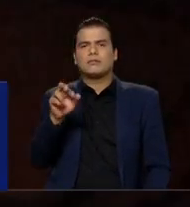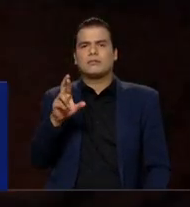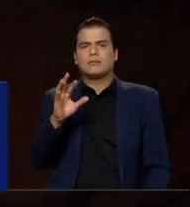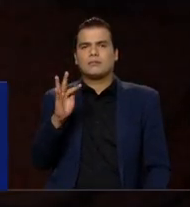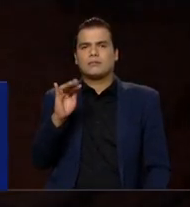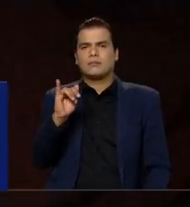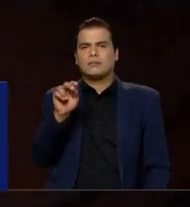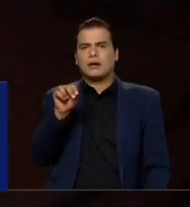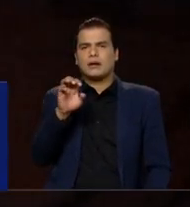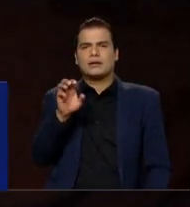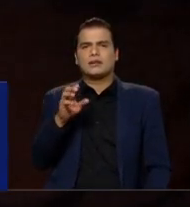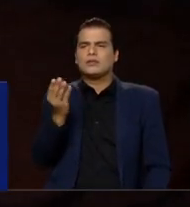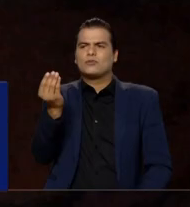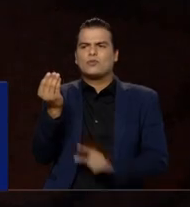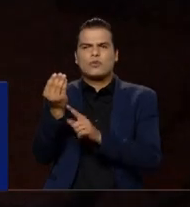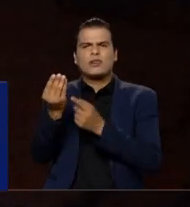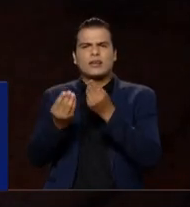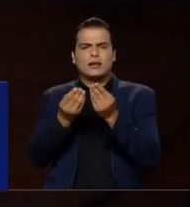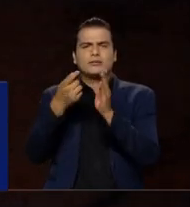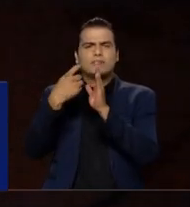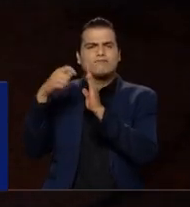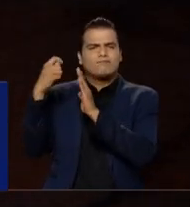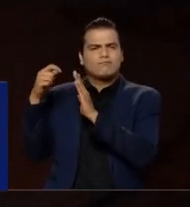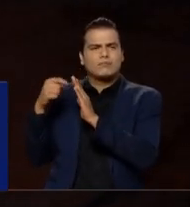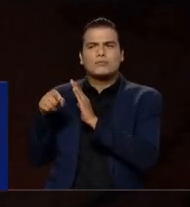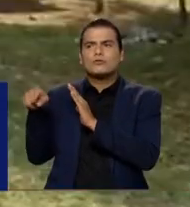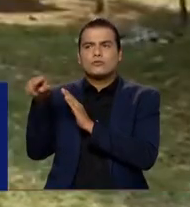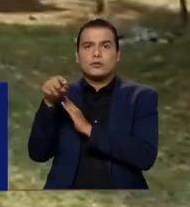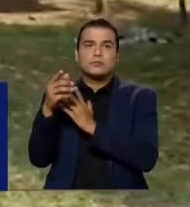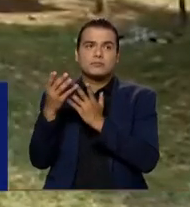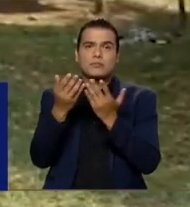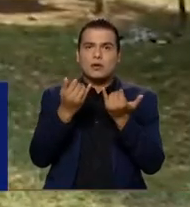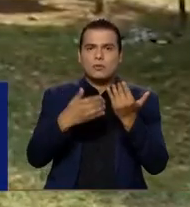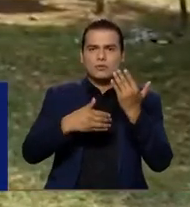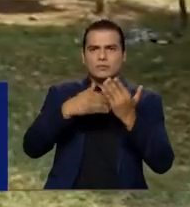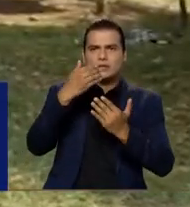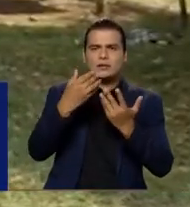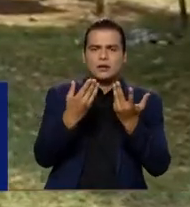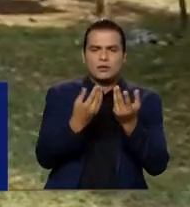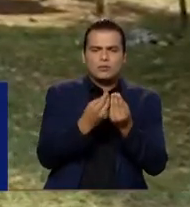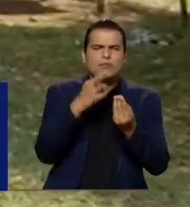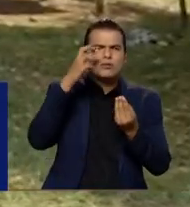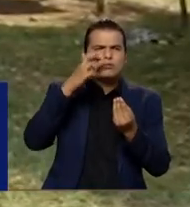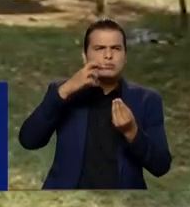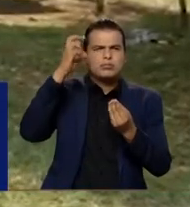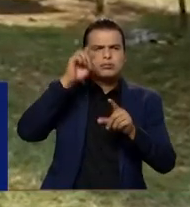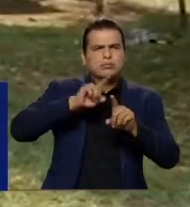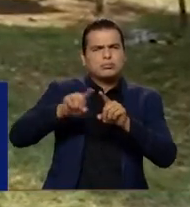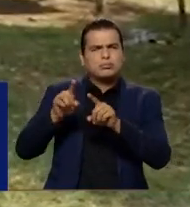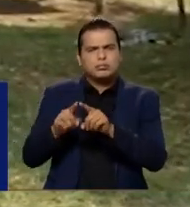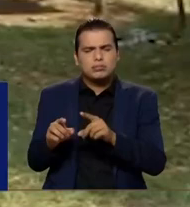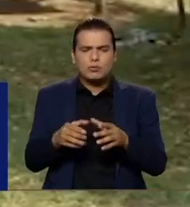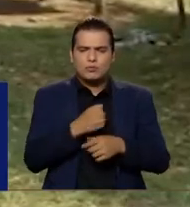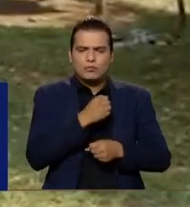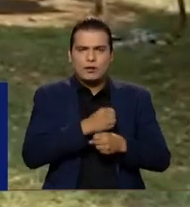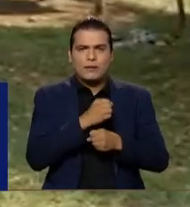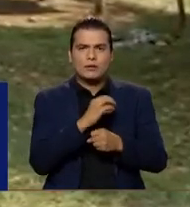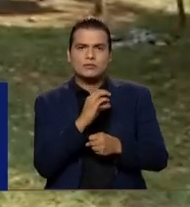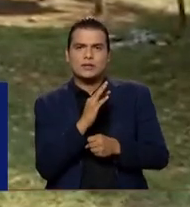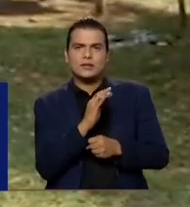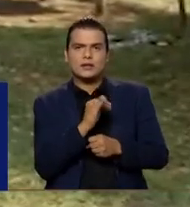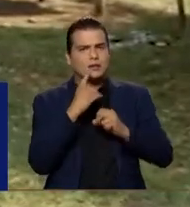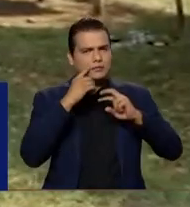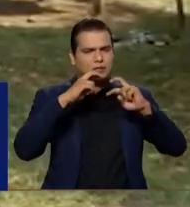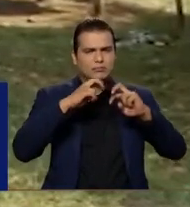dispuso, en coordinación con la Fiscalía General de la Nación, un grupo interdisciplinario conformado por investigadores del CTI